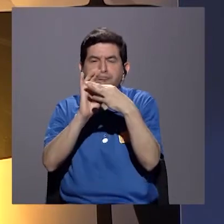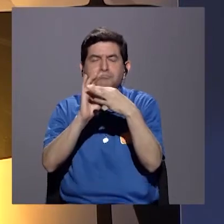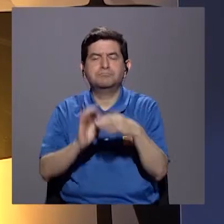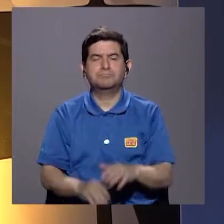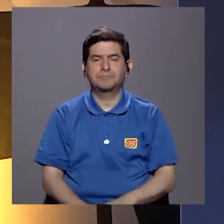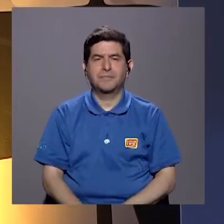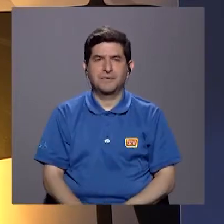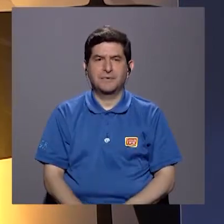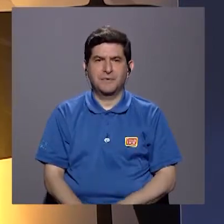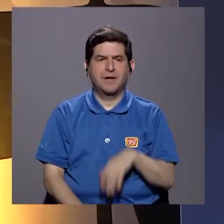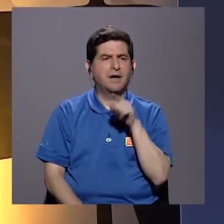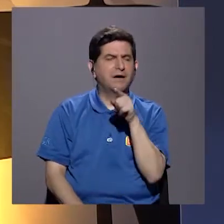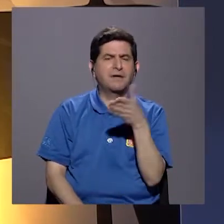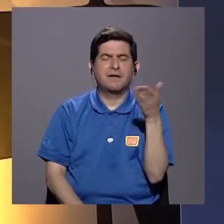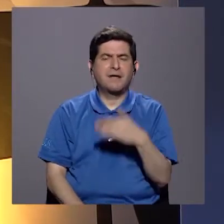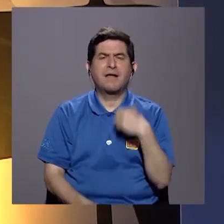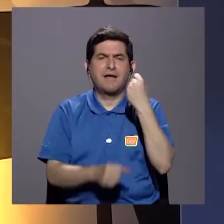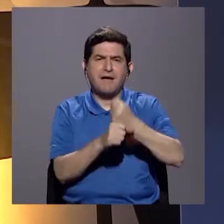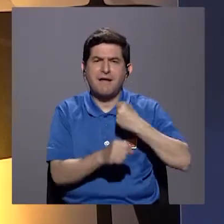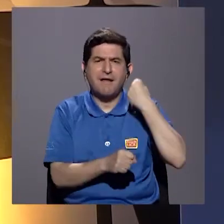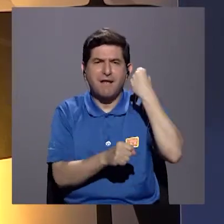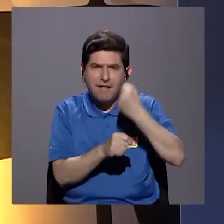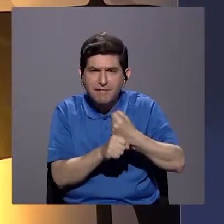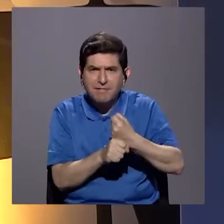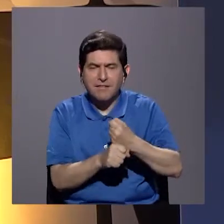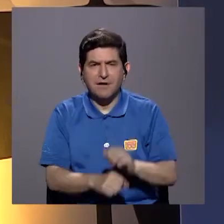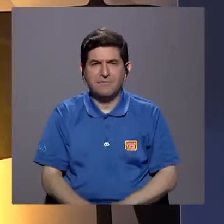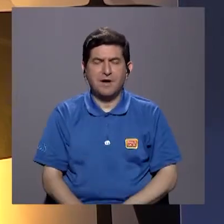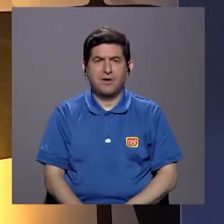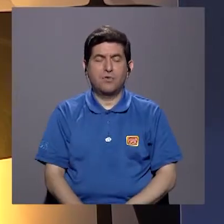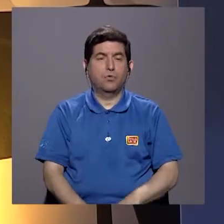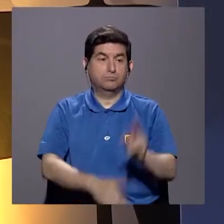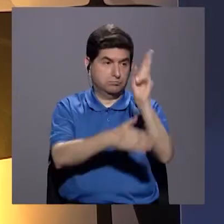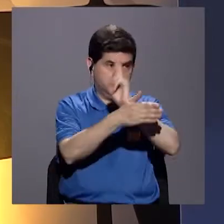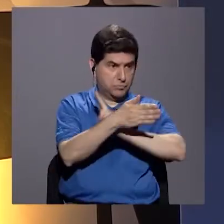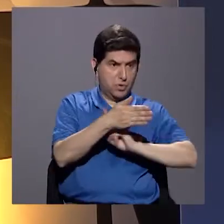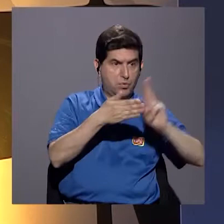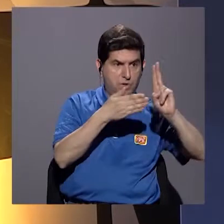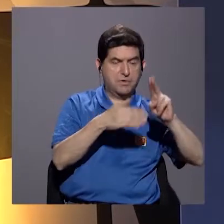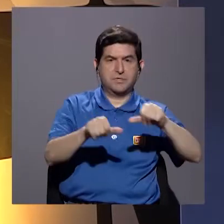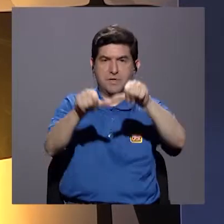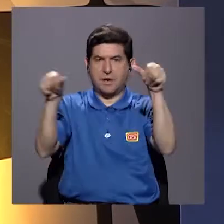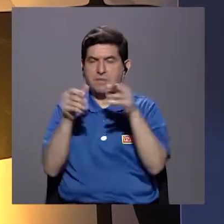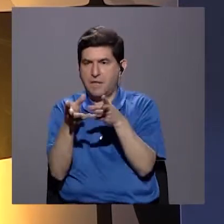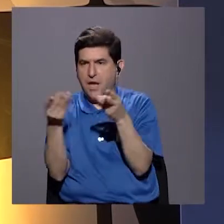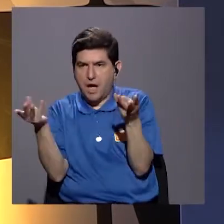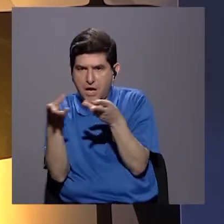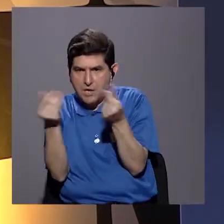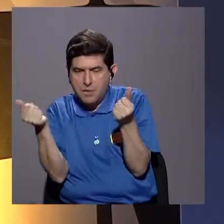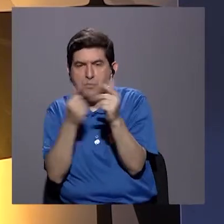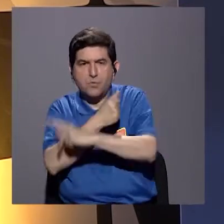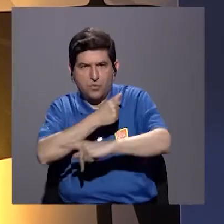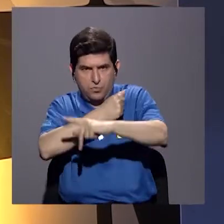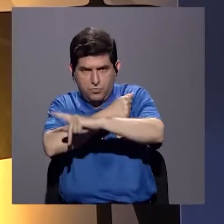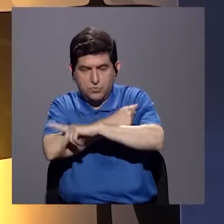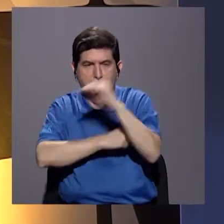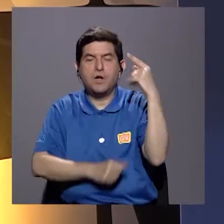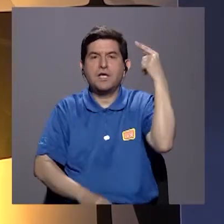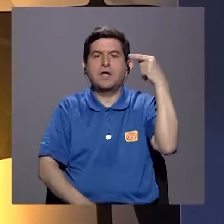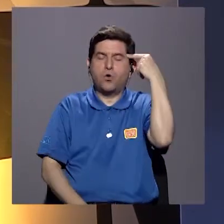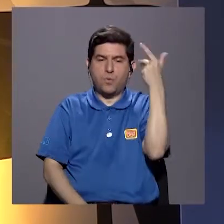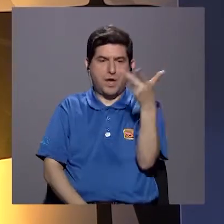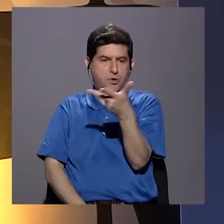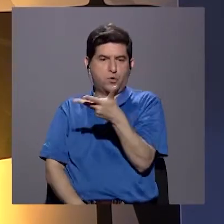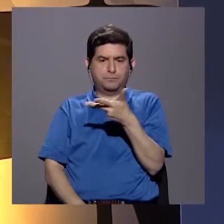reúne mejor el esfuerzo tanto de la academia, el sector productivo